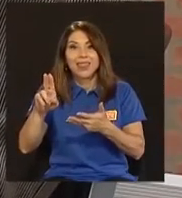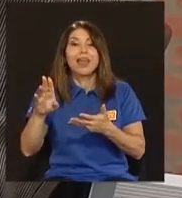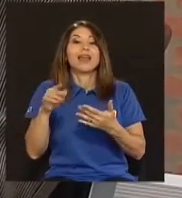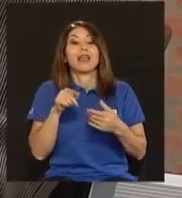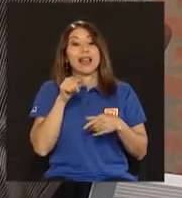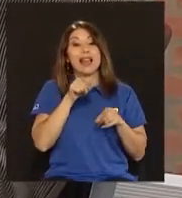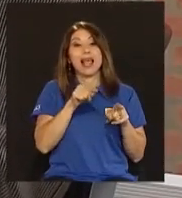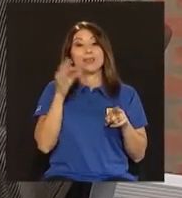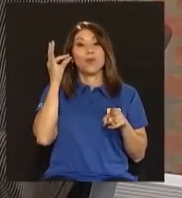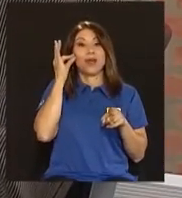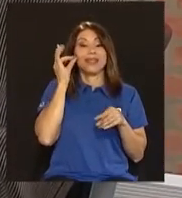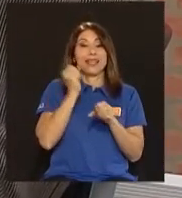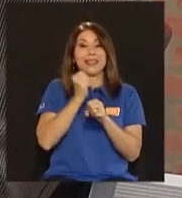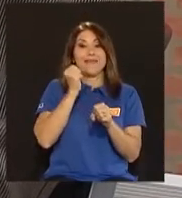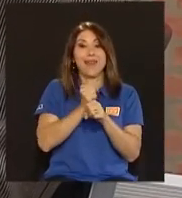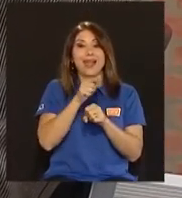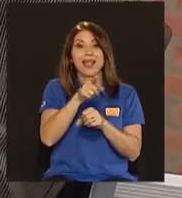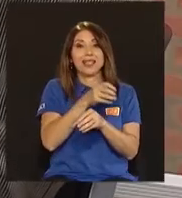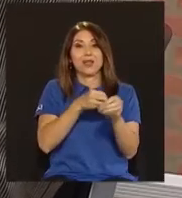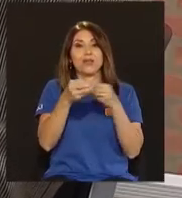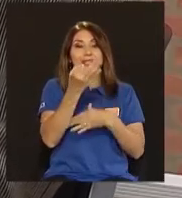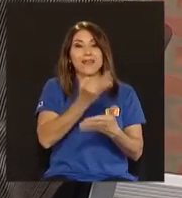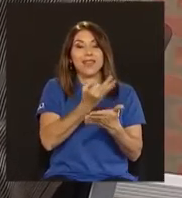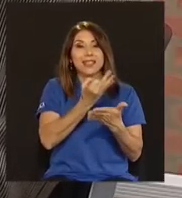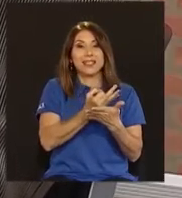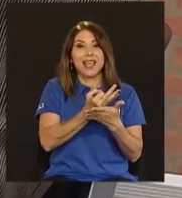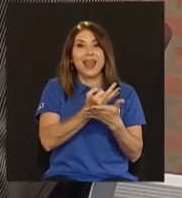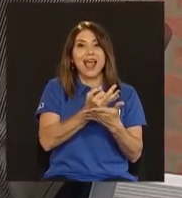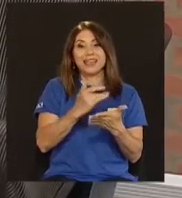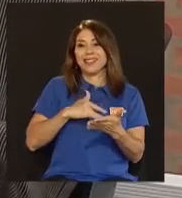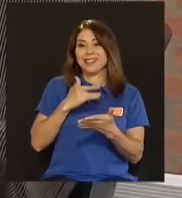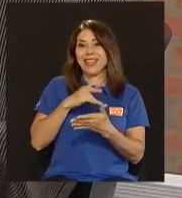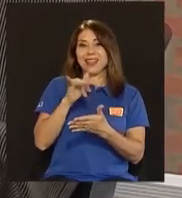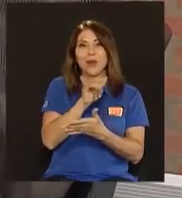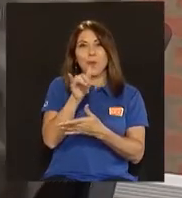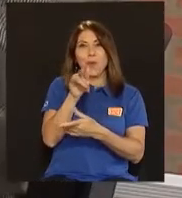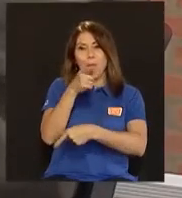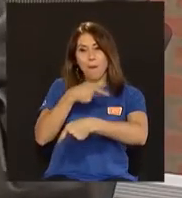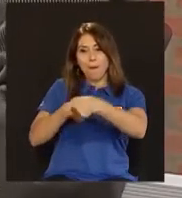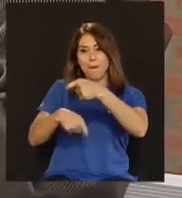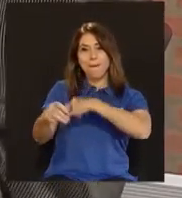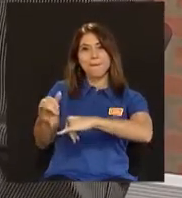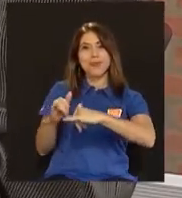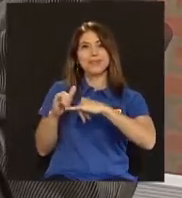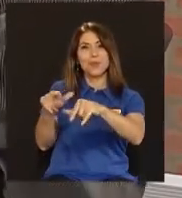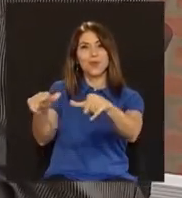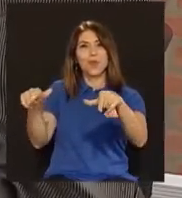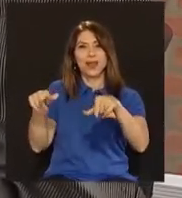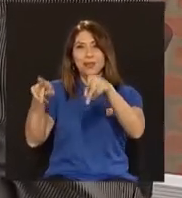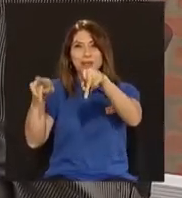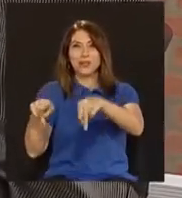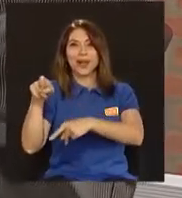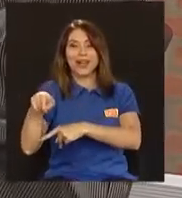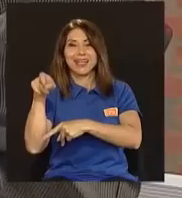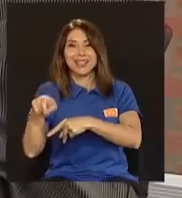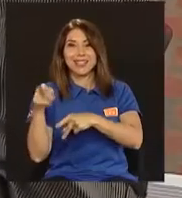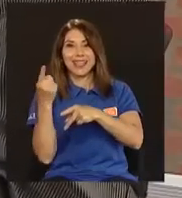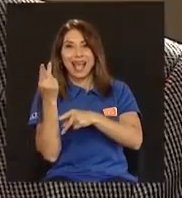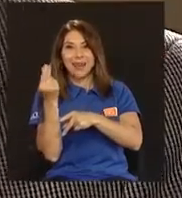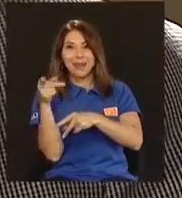financiera tienen la capacidad de entender esa dinámica que uno como funcionario bancario en realidad ni la